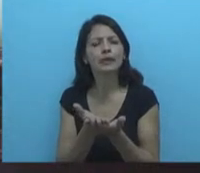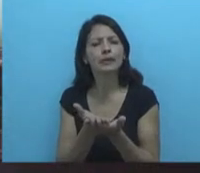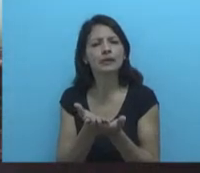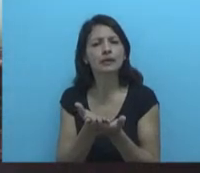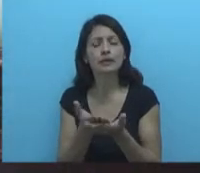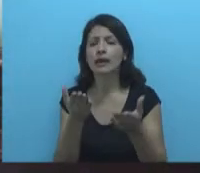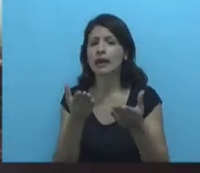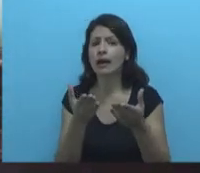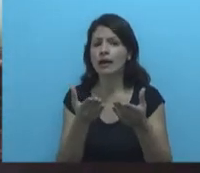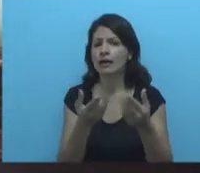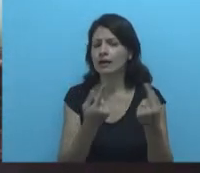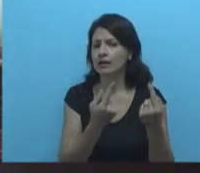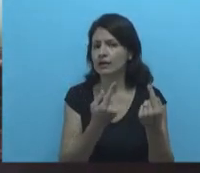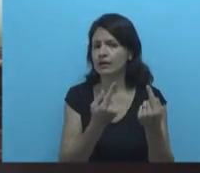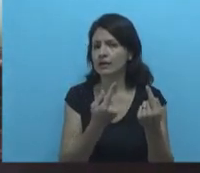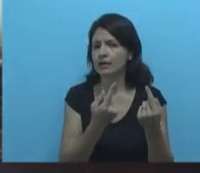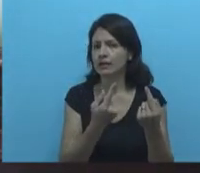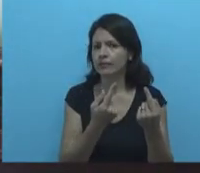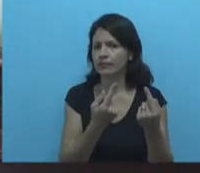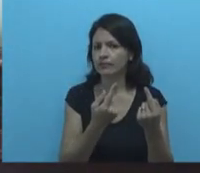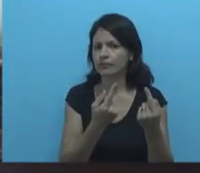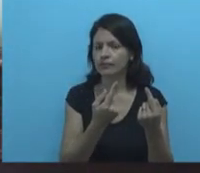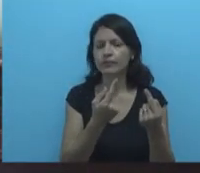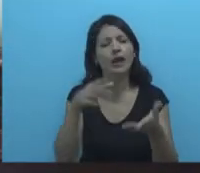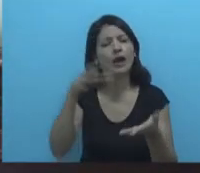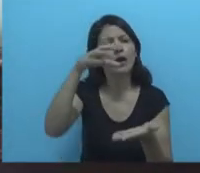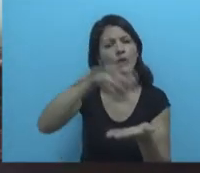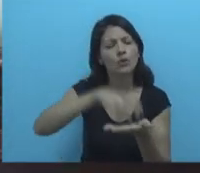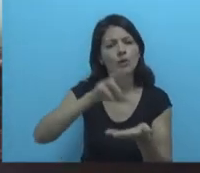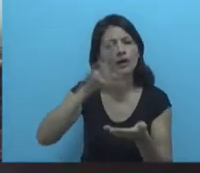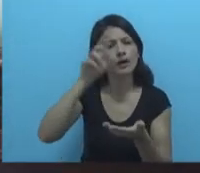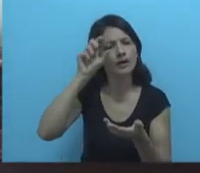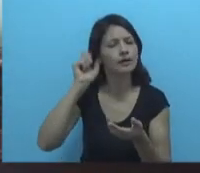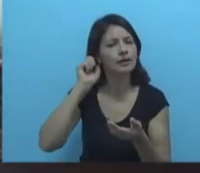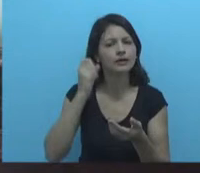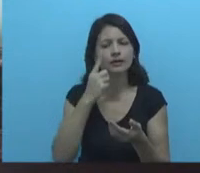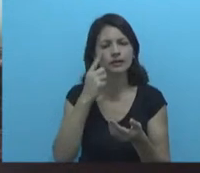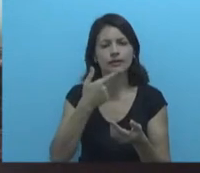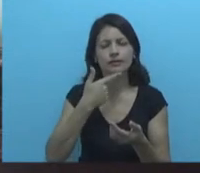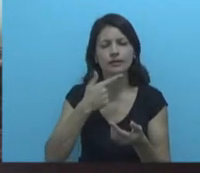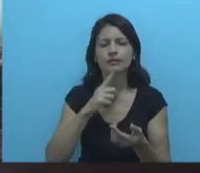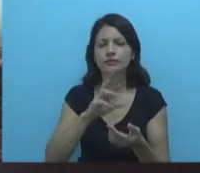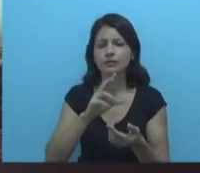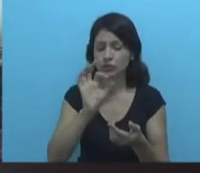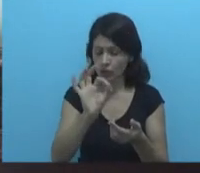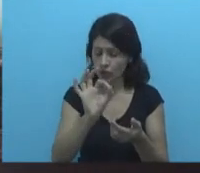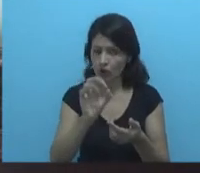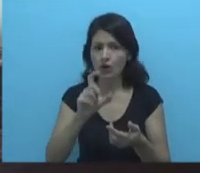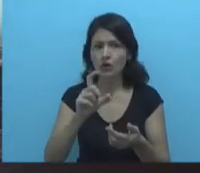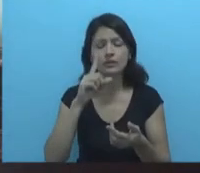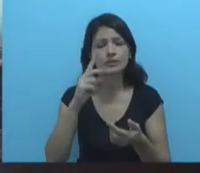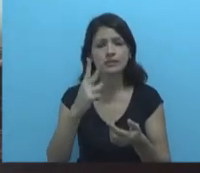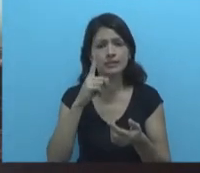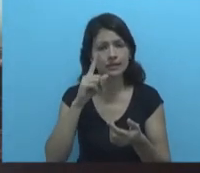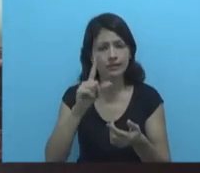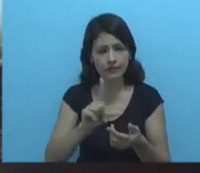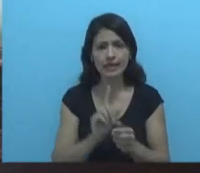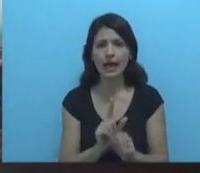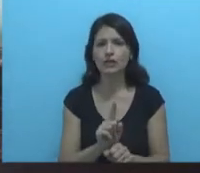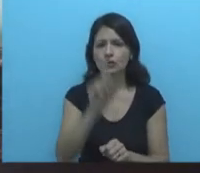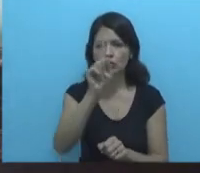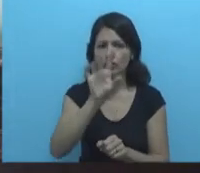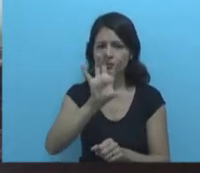funcionamiento de las oficinas y dependencia del Registro Civil de Reconquista, Avellaneda, Villocampo y Las Toscas, ciudad del Departamento